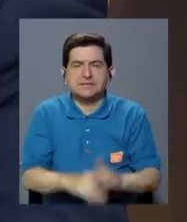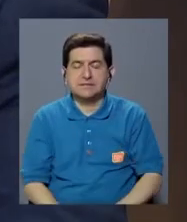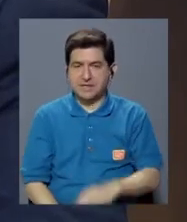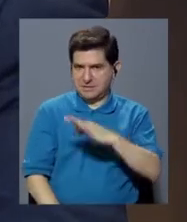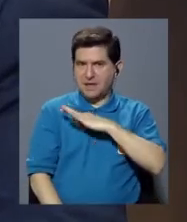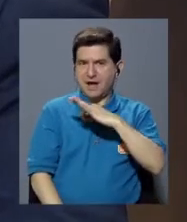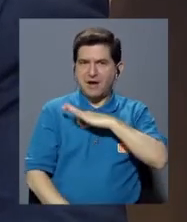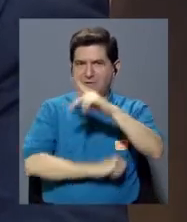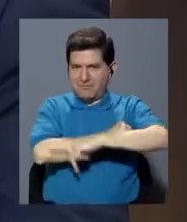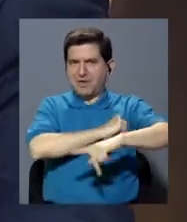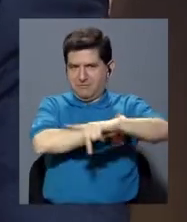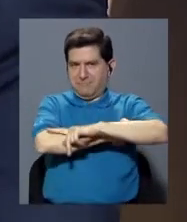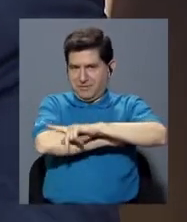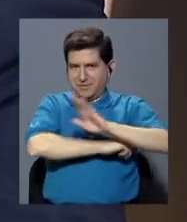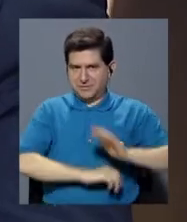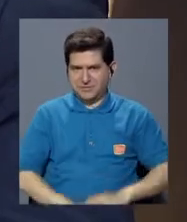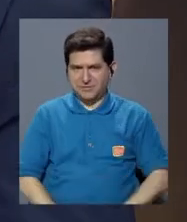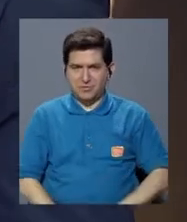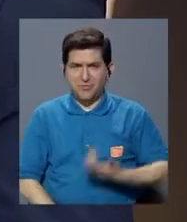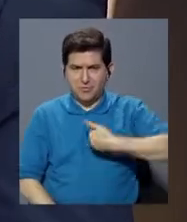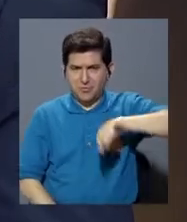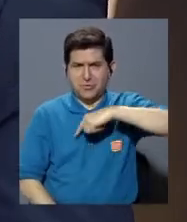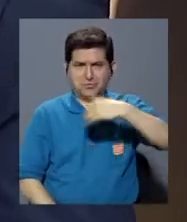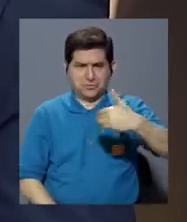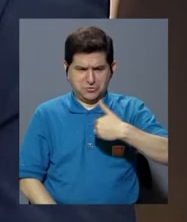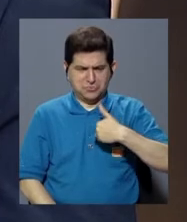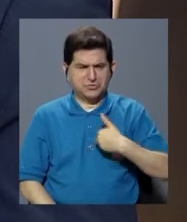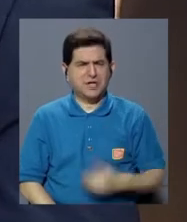favor del país, más bien, uh-huh, al tener un